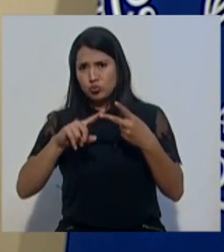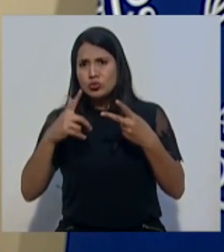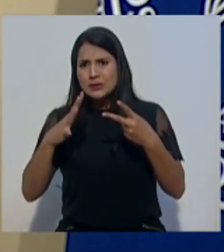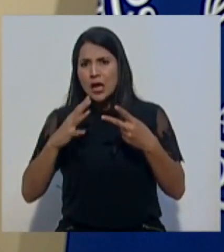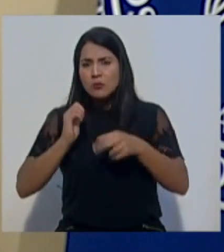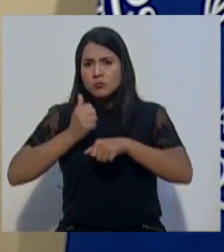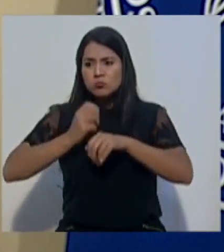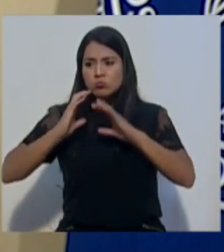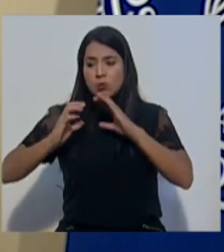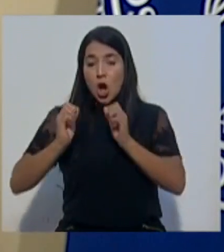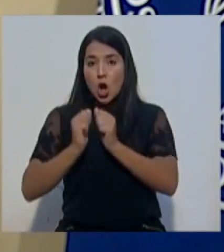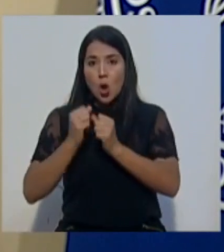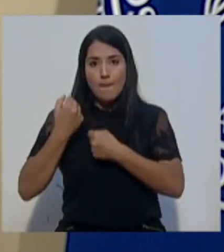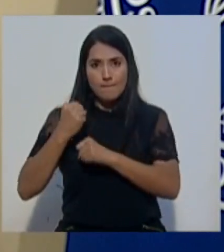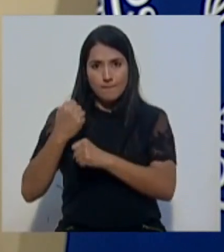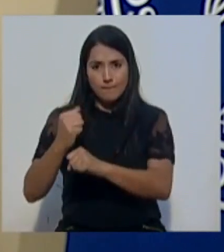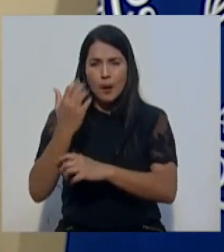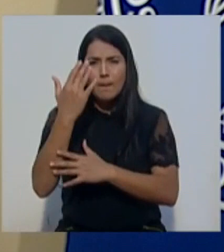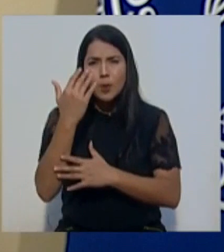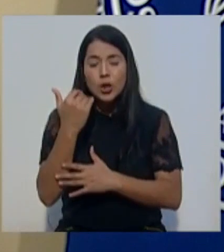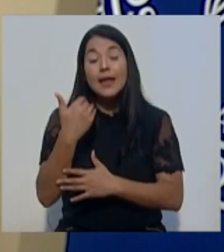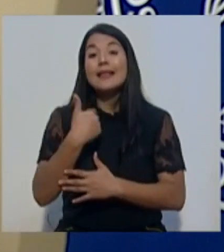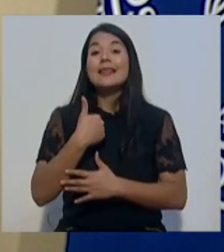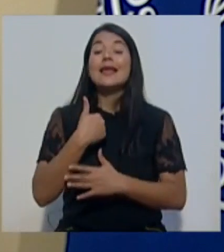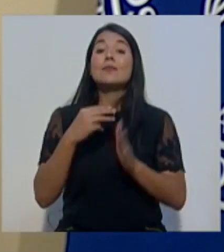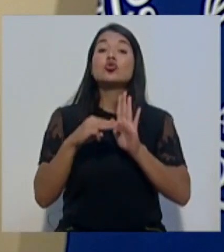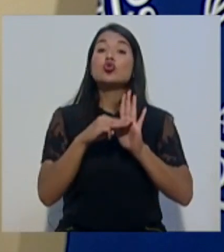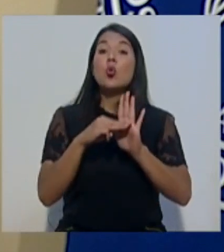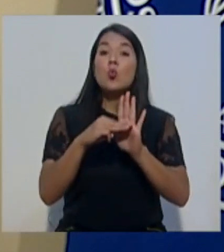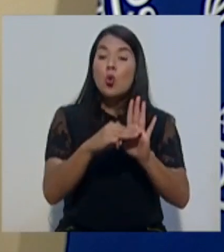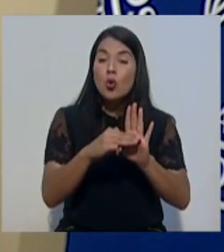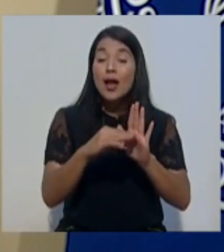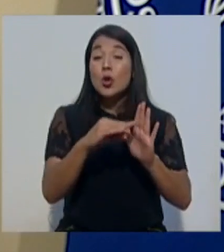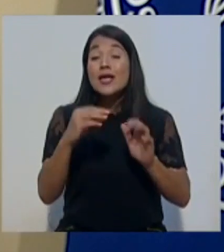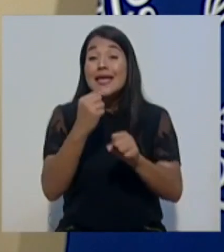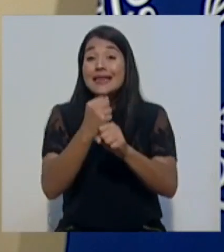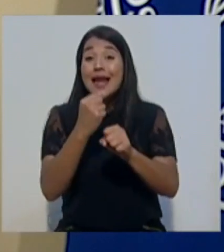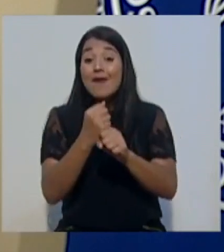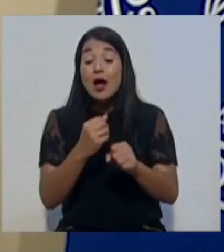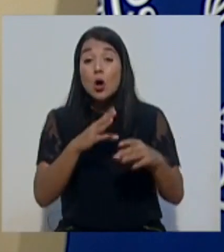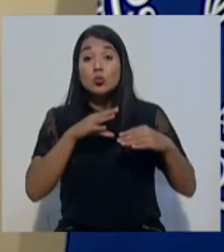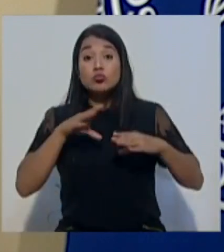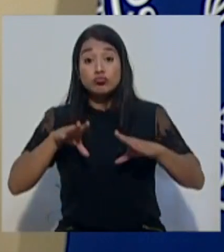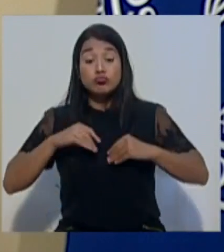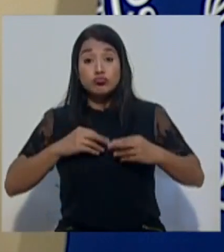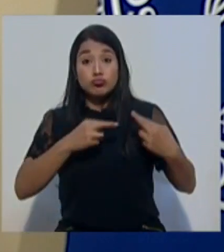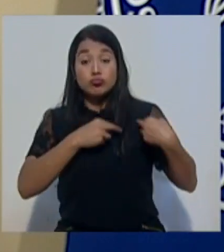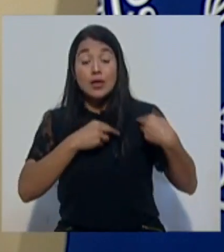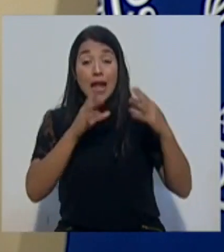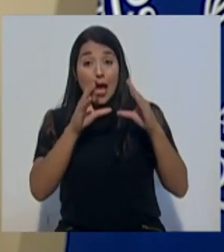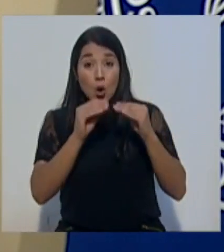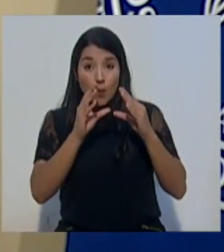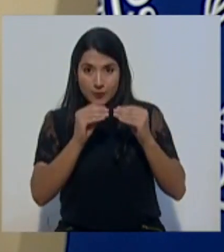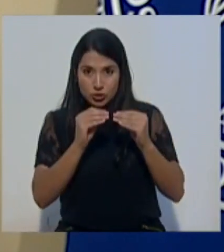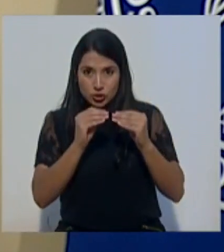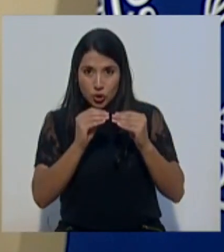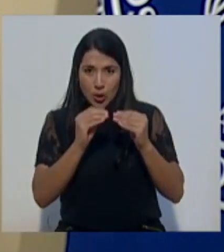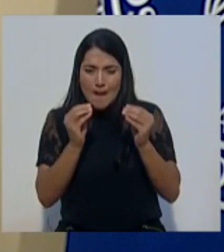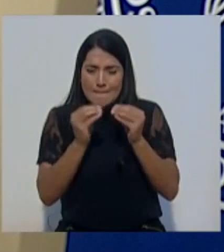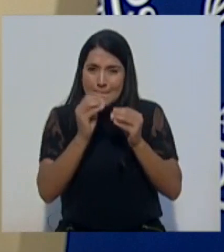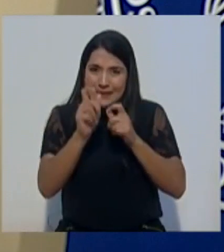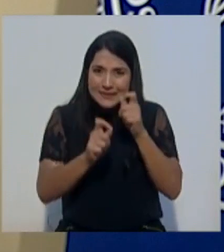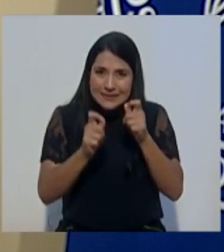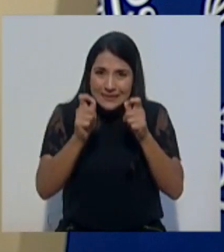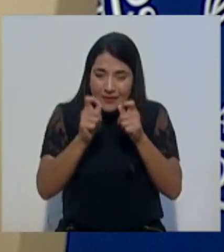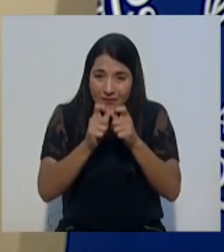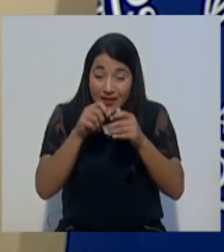¿Por qué? Porque hay un modelo y un trabajo de la Comisión mucho más específica de gestión del riesgo local, que es el que